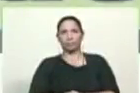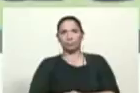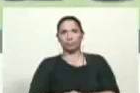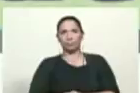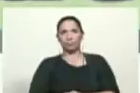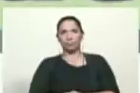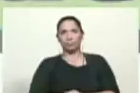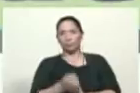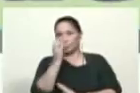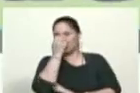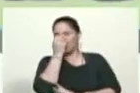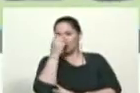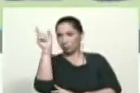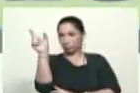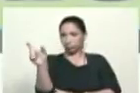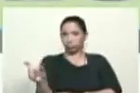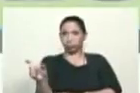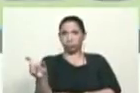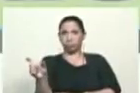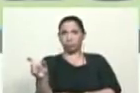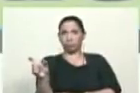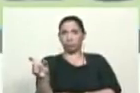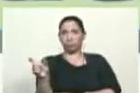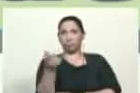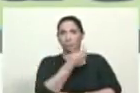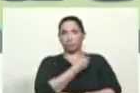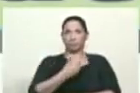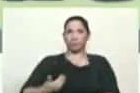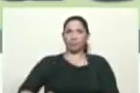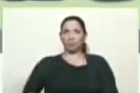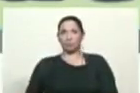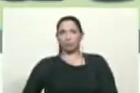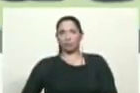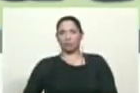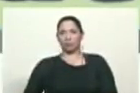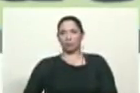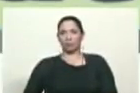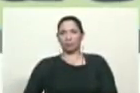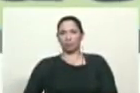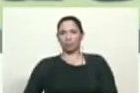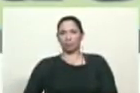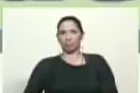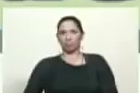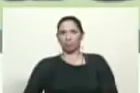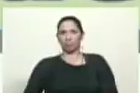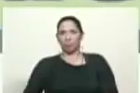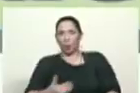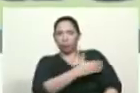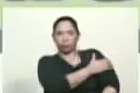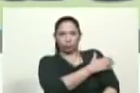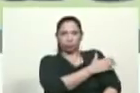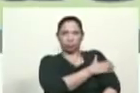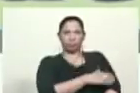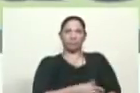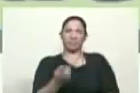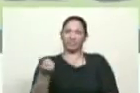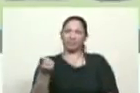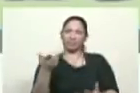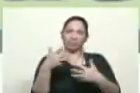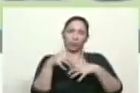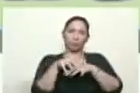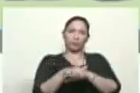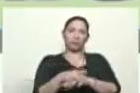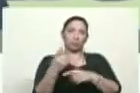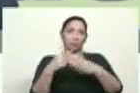este payaso como presidente interino. Es una combinación de diferentes